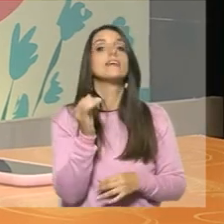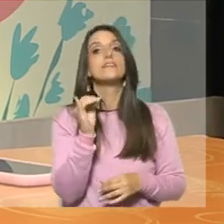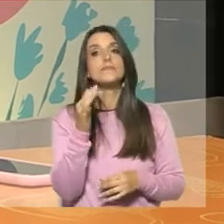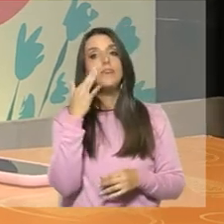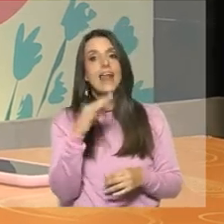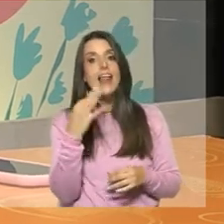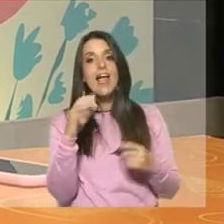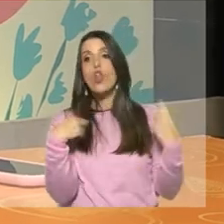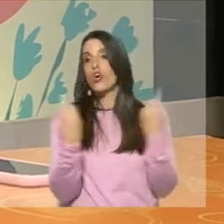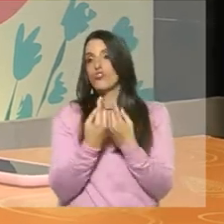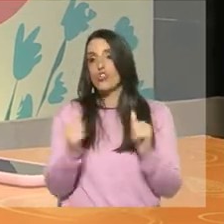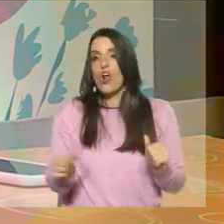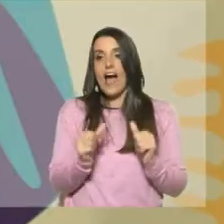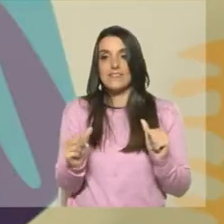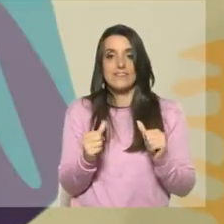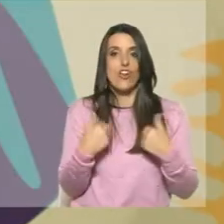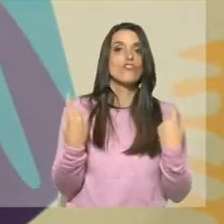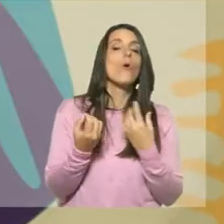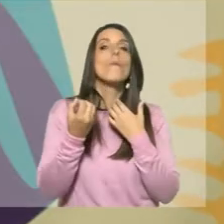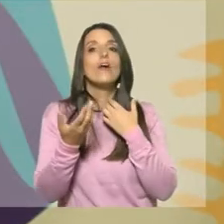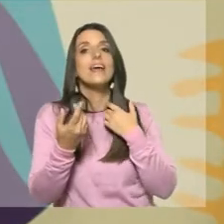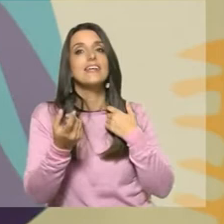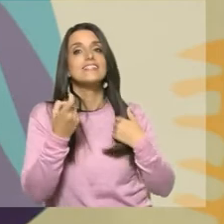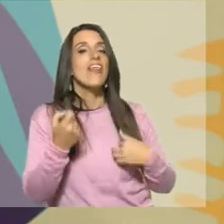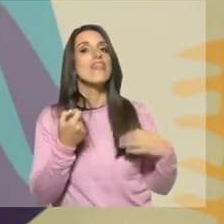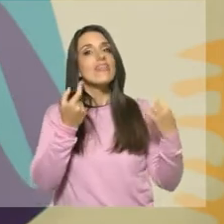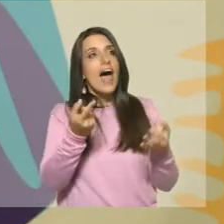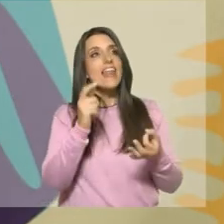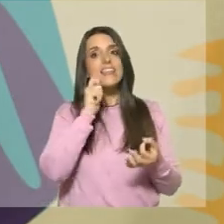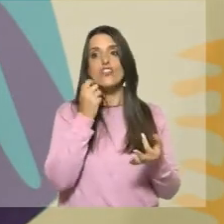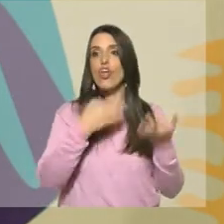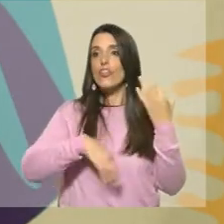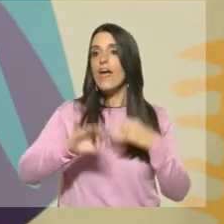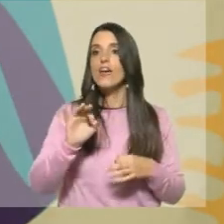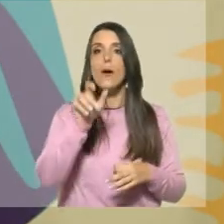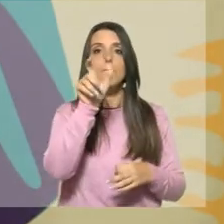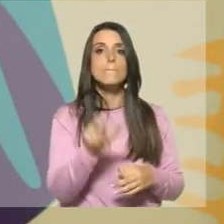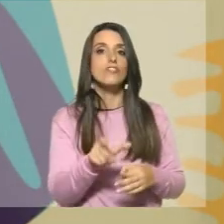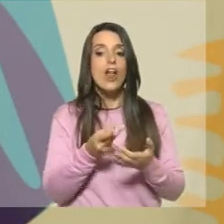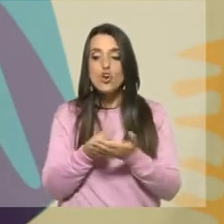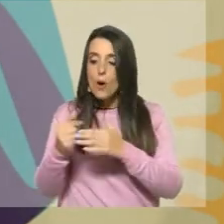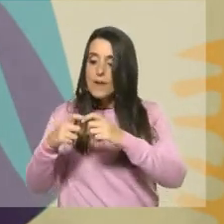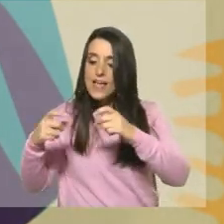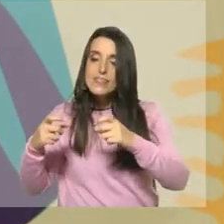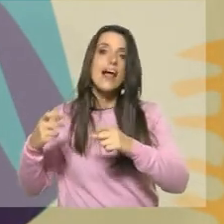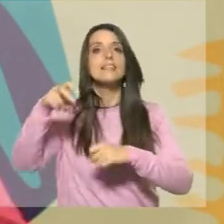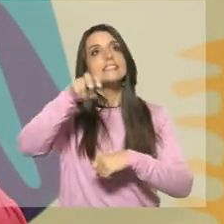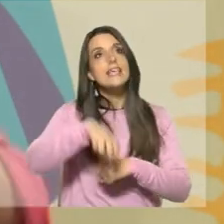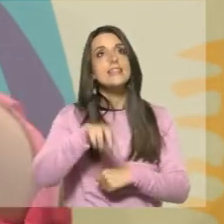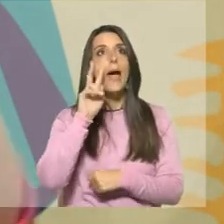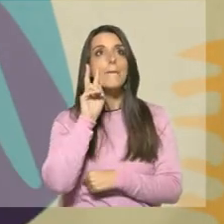venís. Nosotros lo hacemos exigente, porque queremos dar un buen show, desde que la persona compra la entrada hasta que viene al